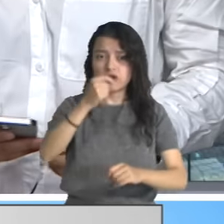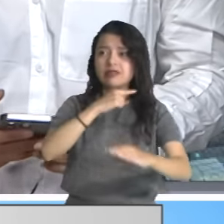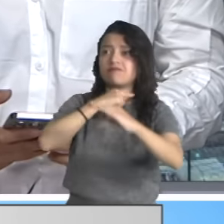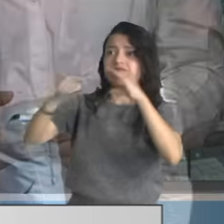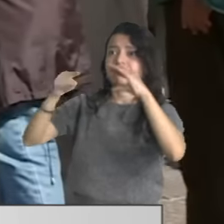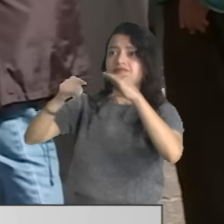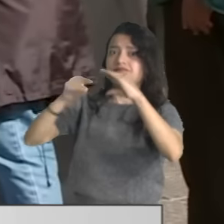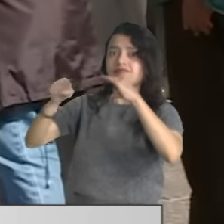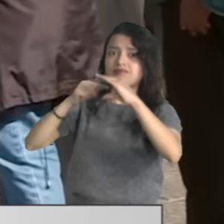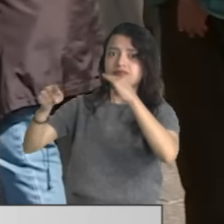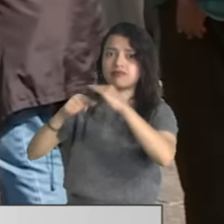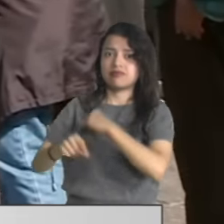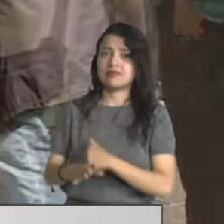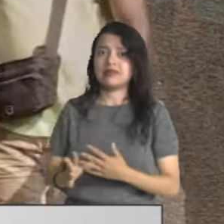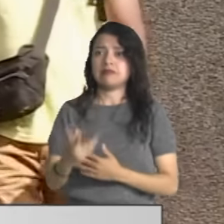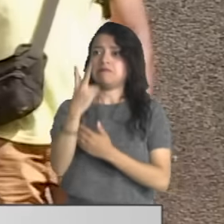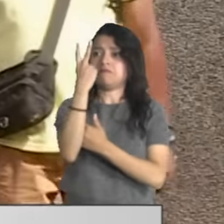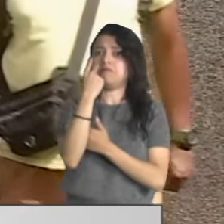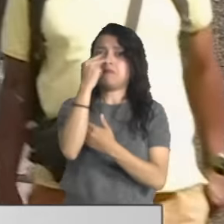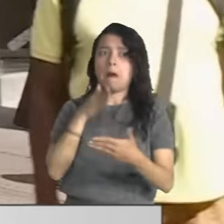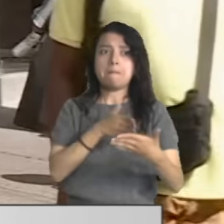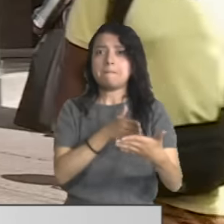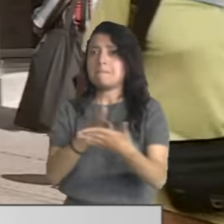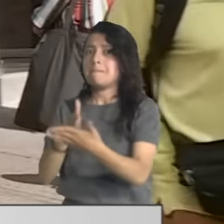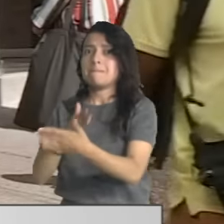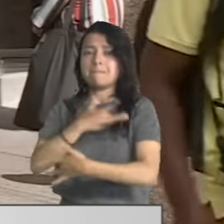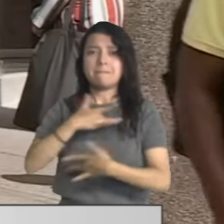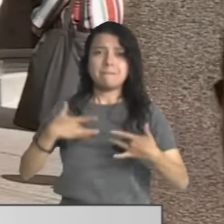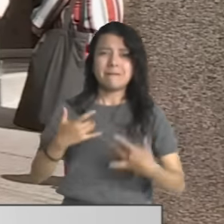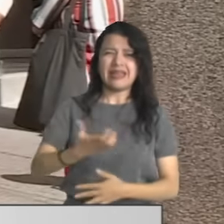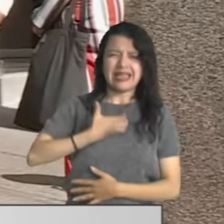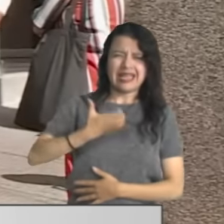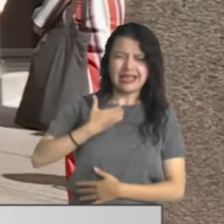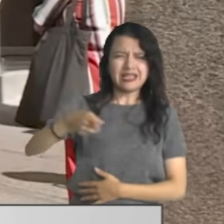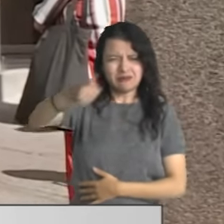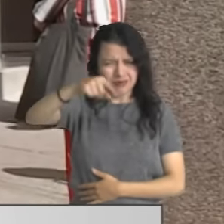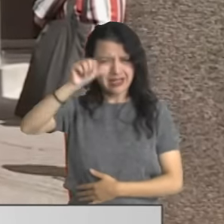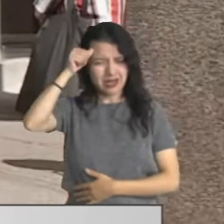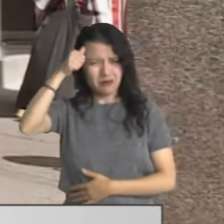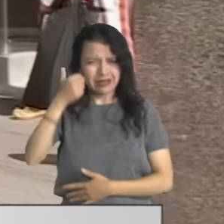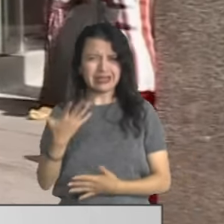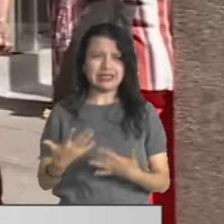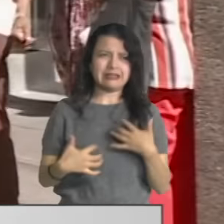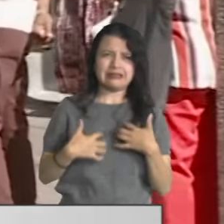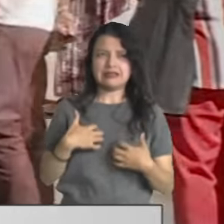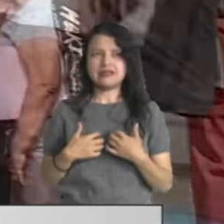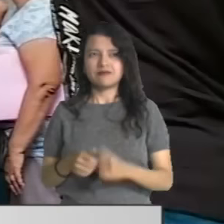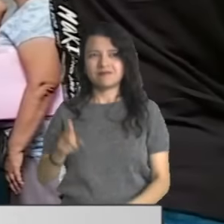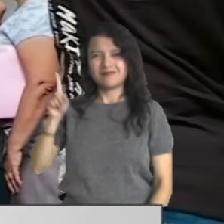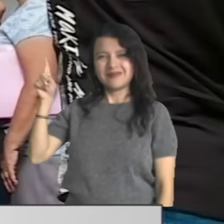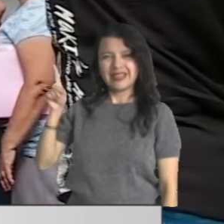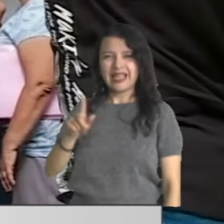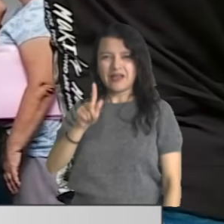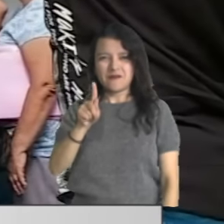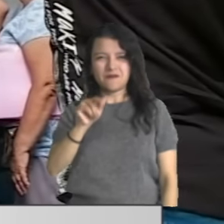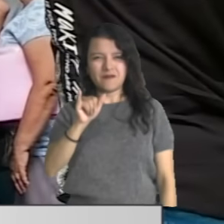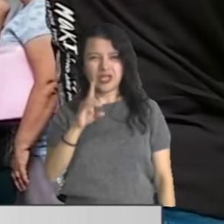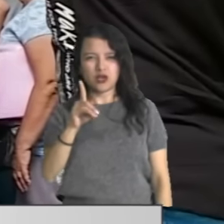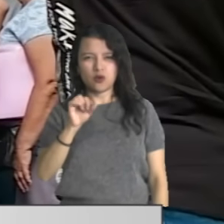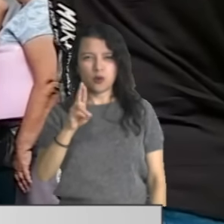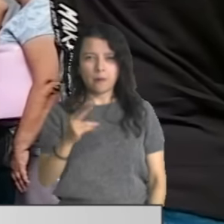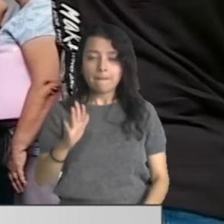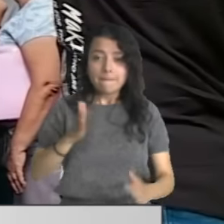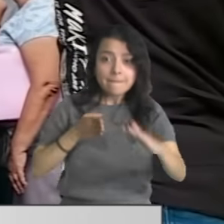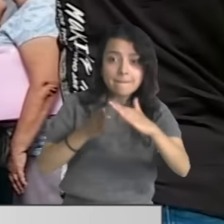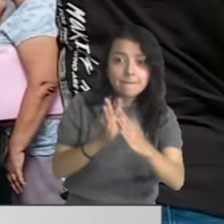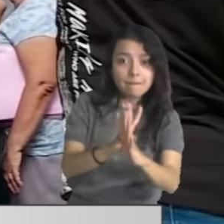el acceso al sistema de salud. Recordemos que esos días fueron bastante movidos en la FIDU Previsora, en donde varios docentes se